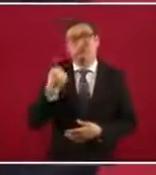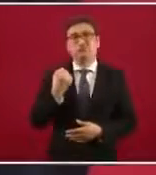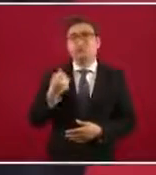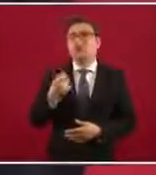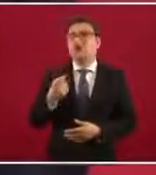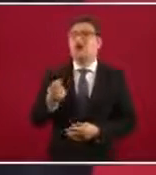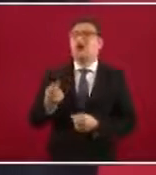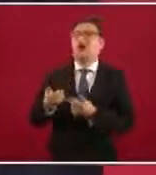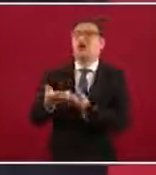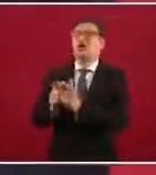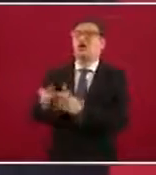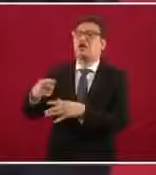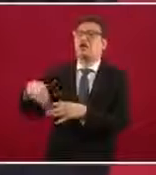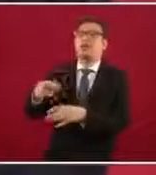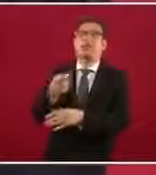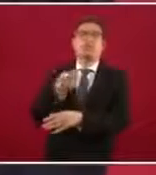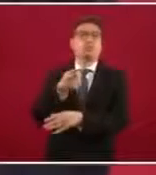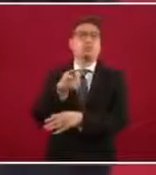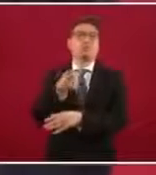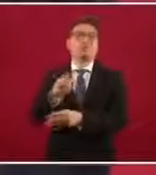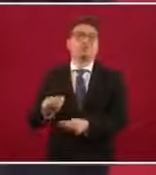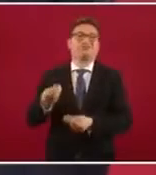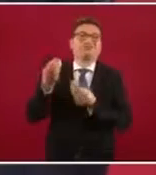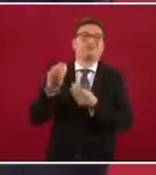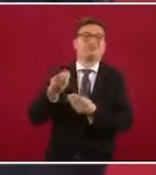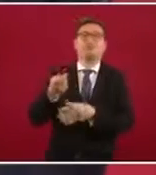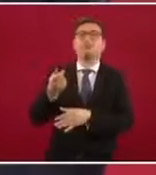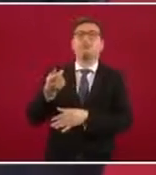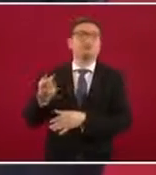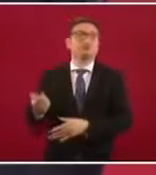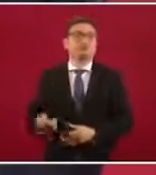son pocos, no son muchos.